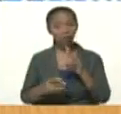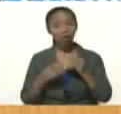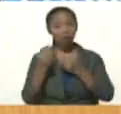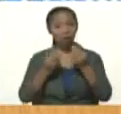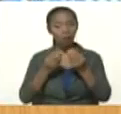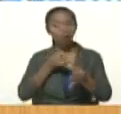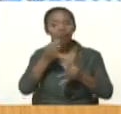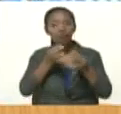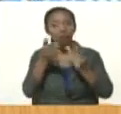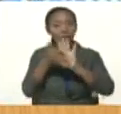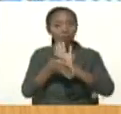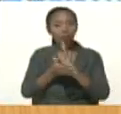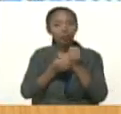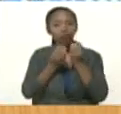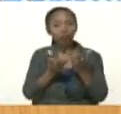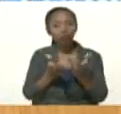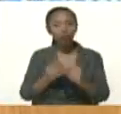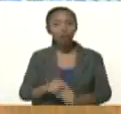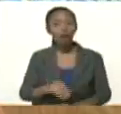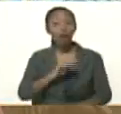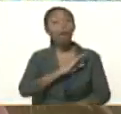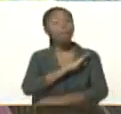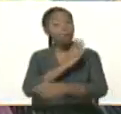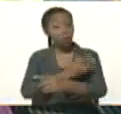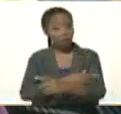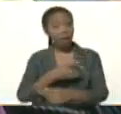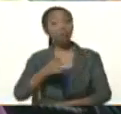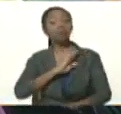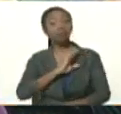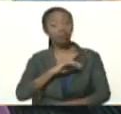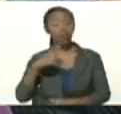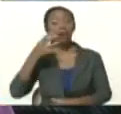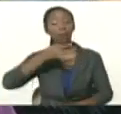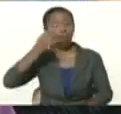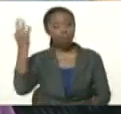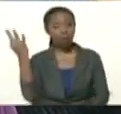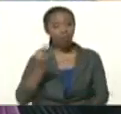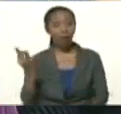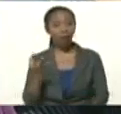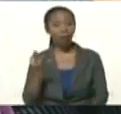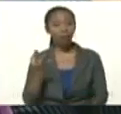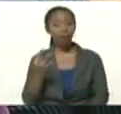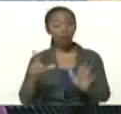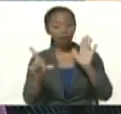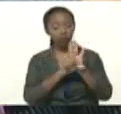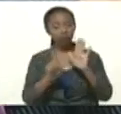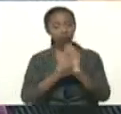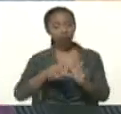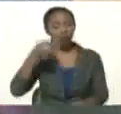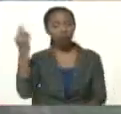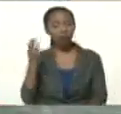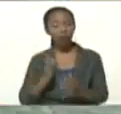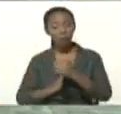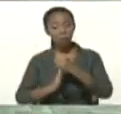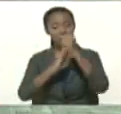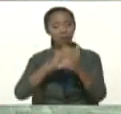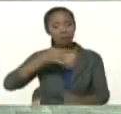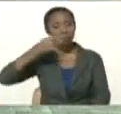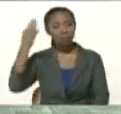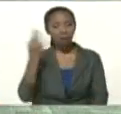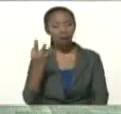Lo expliqué. El poder que tenemos es un poder real. Es la legitimidad real, es el liderazgo real